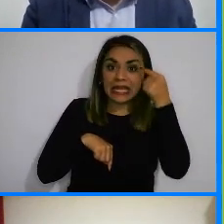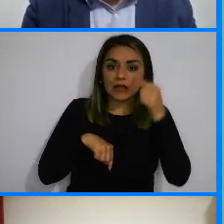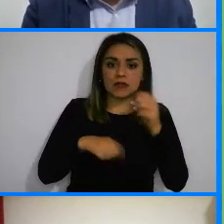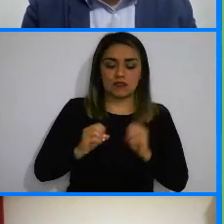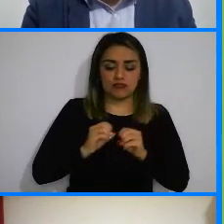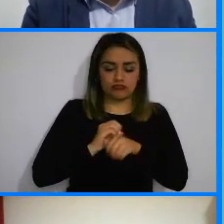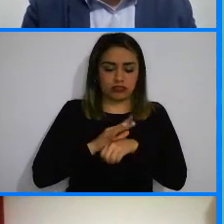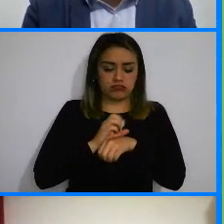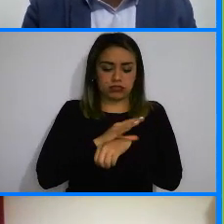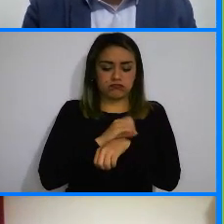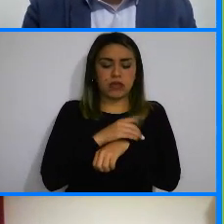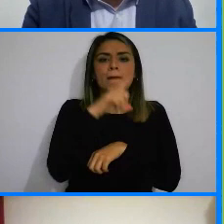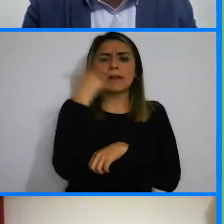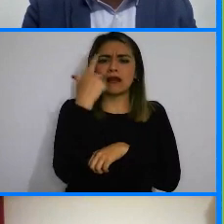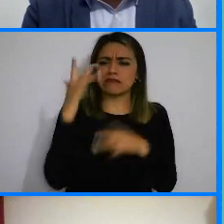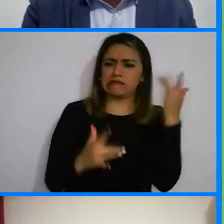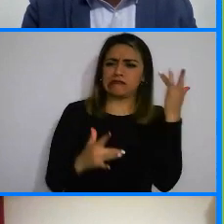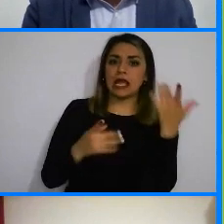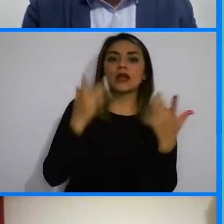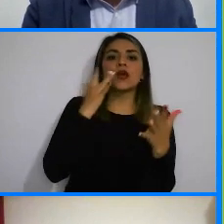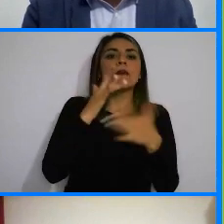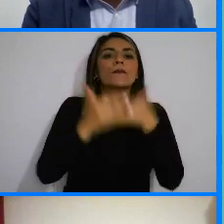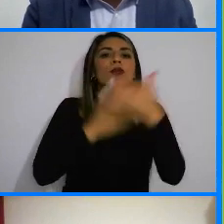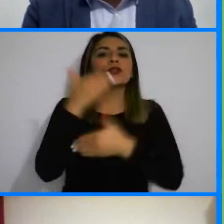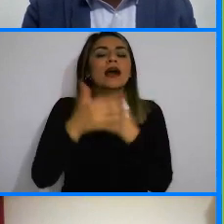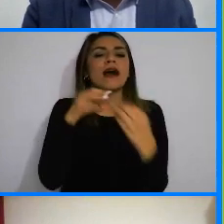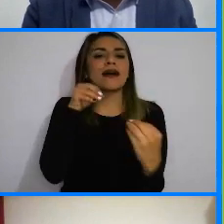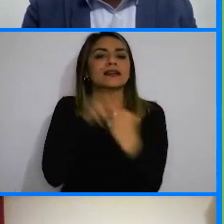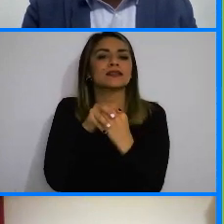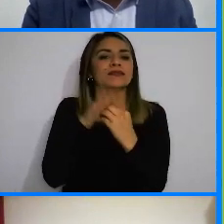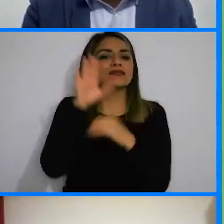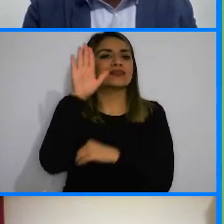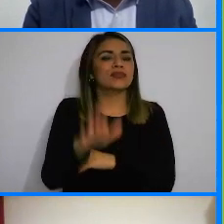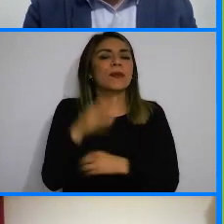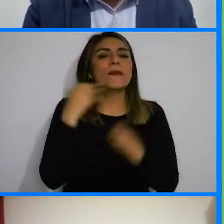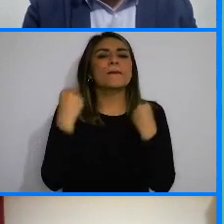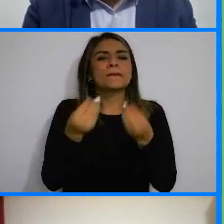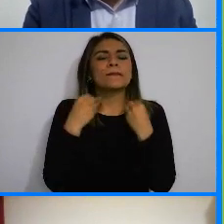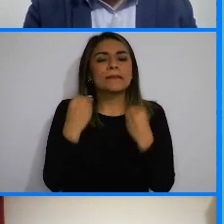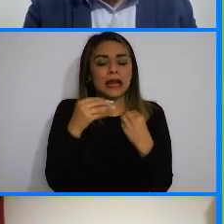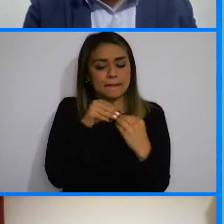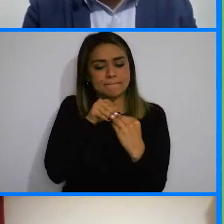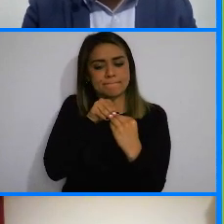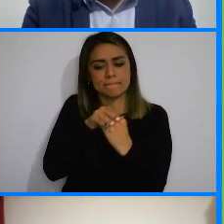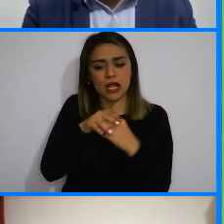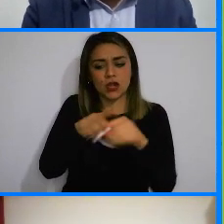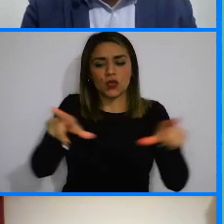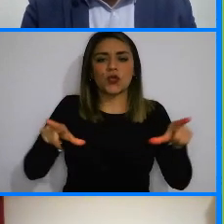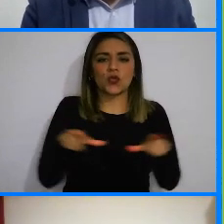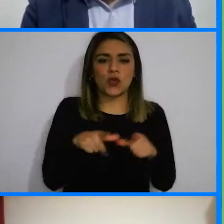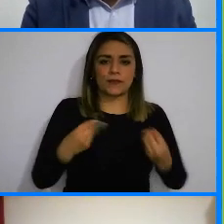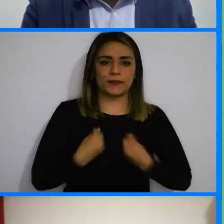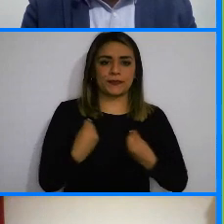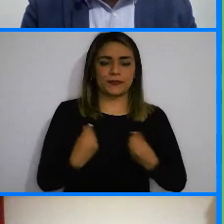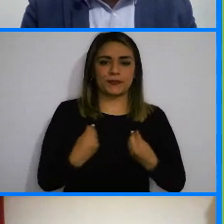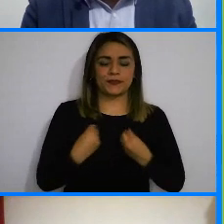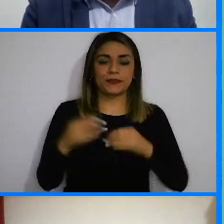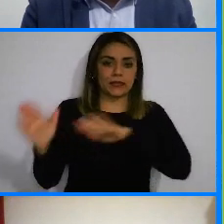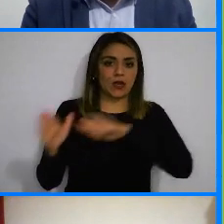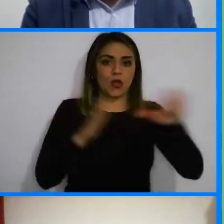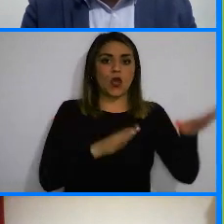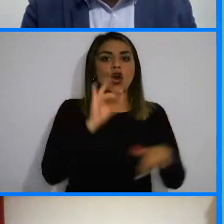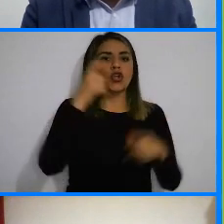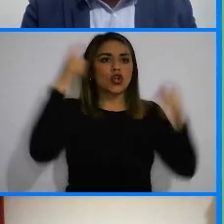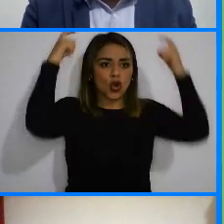Entonces, eso es un proceso de adaptación que se dan para poder adaptarse al lugar donde viven. Vamos a encontrar